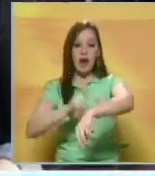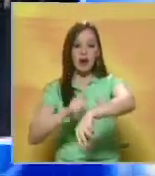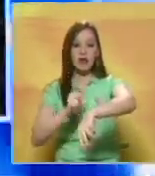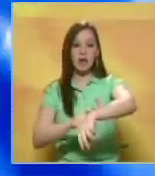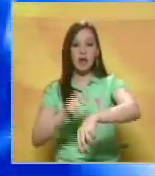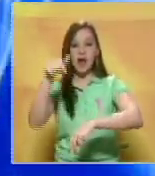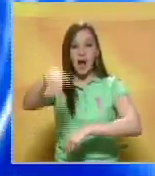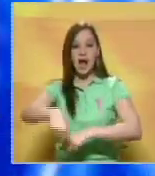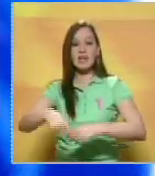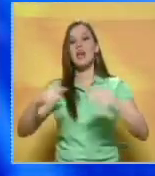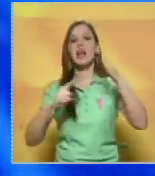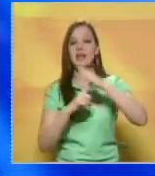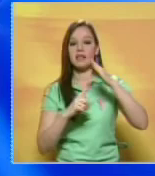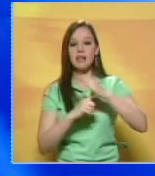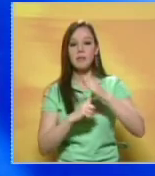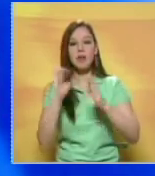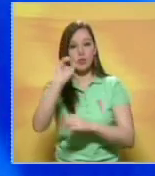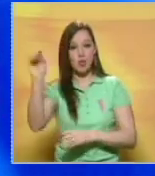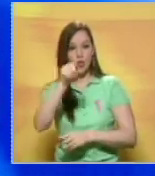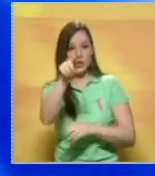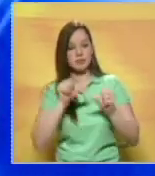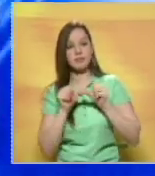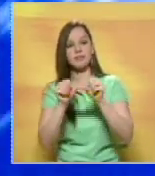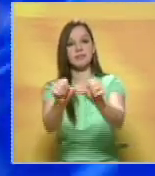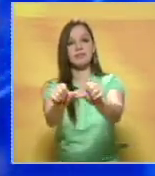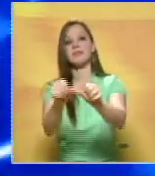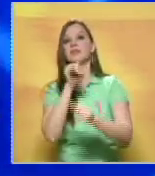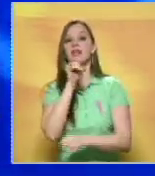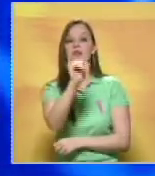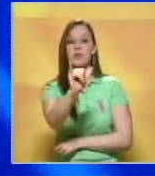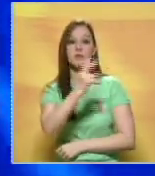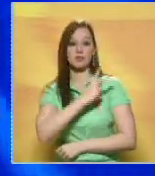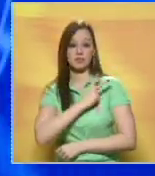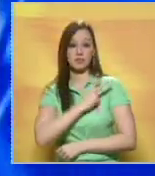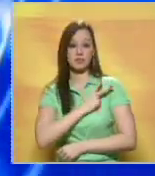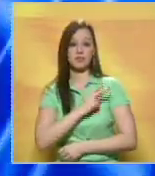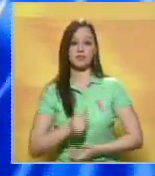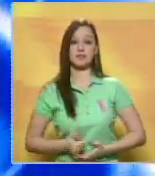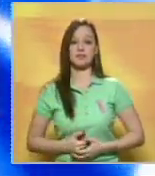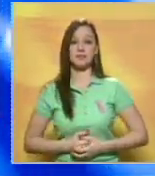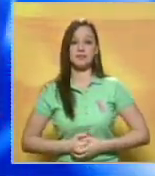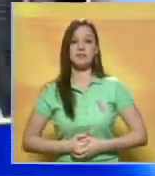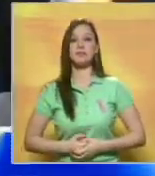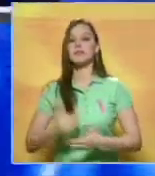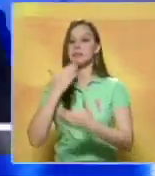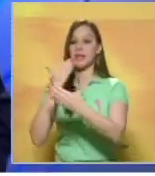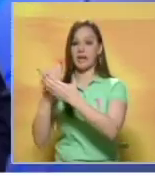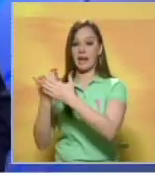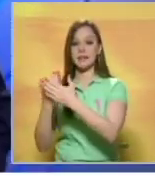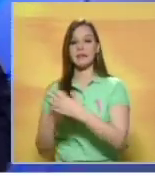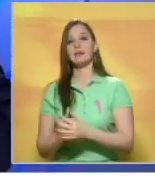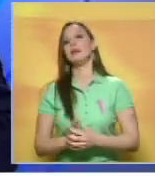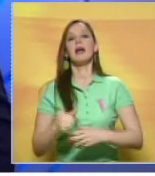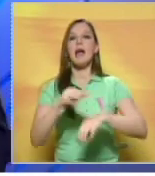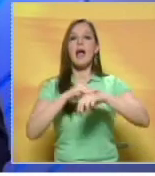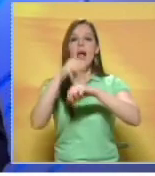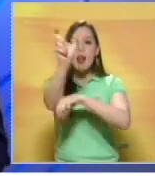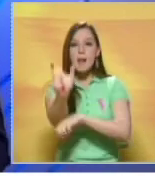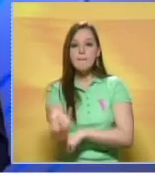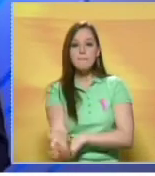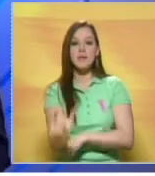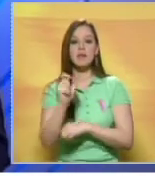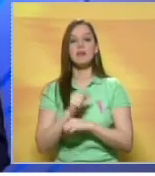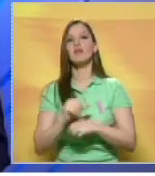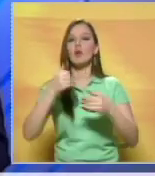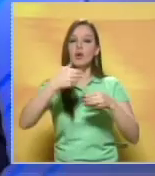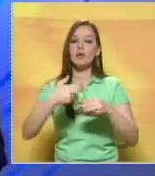mediodía desde el Terminal de Oriente. Ustedes continúen con más de la emisión meridiana de su noticiero Venevisión. Gracias, Fabiola. El ministro de Energía Eléctrica,